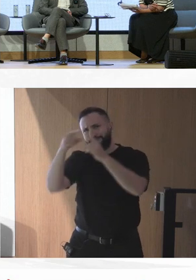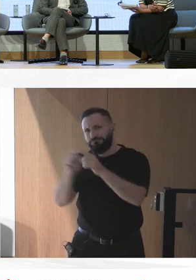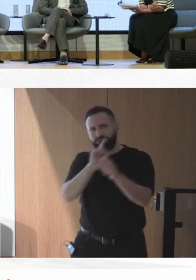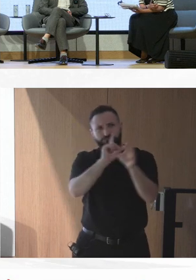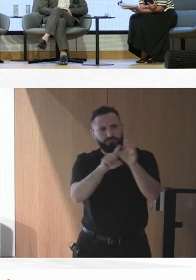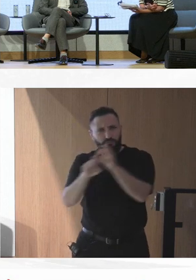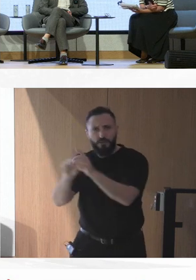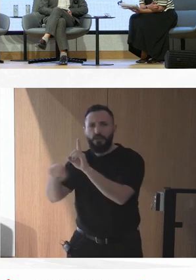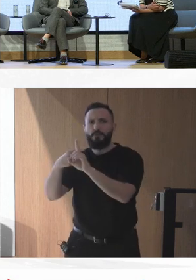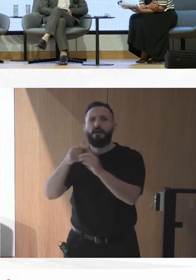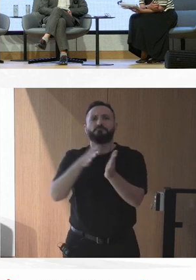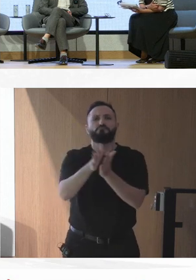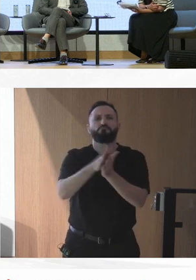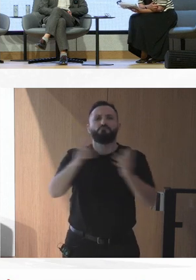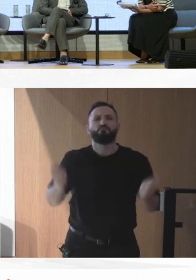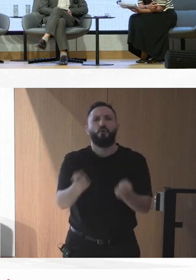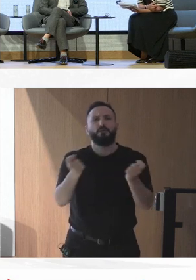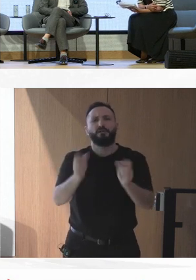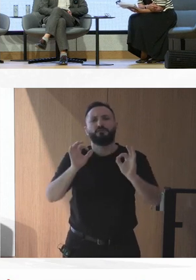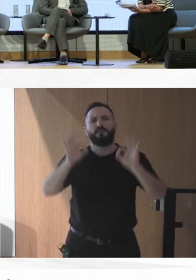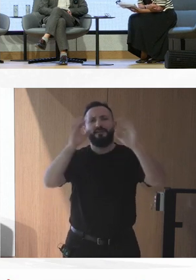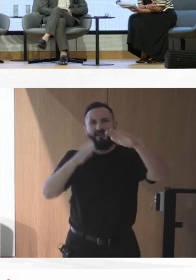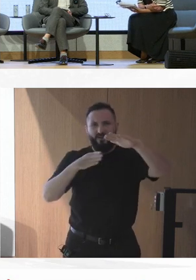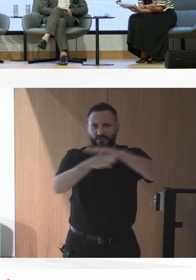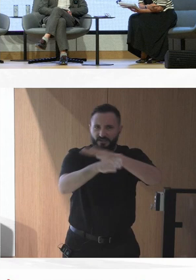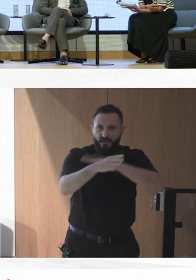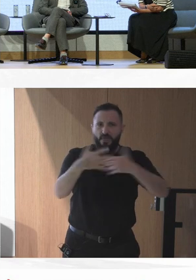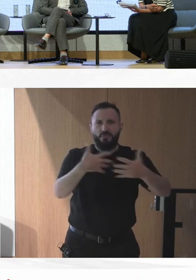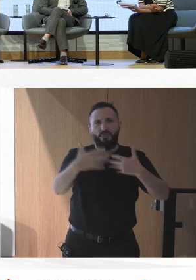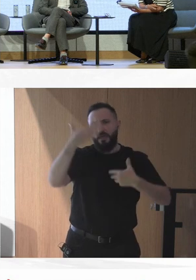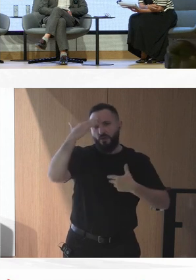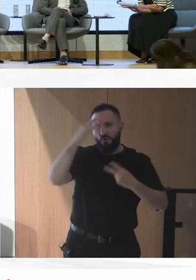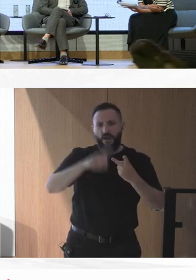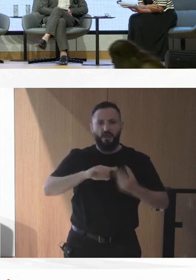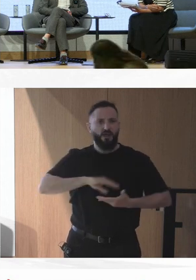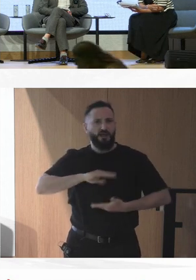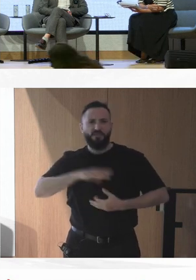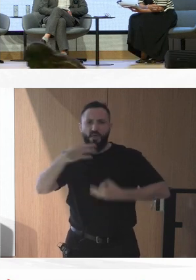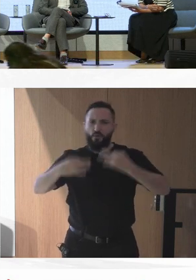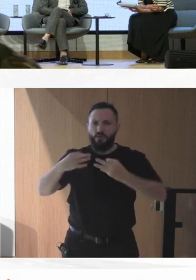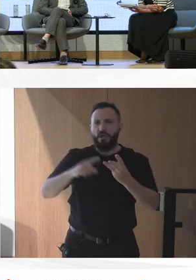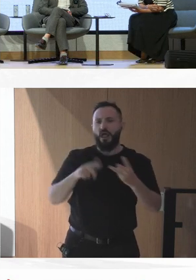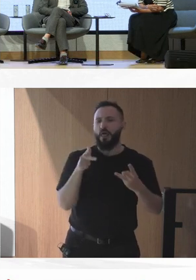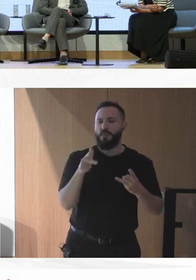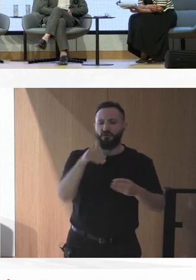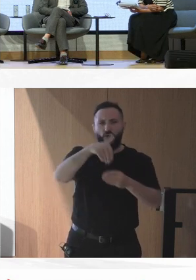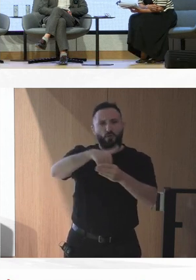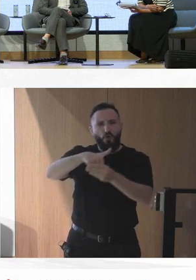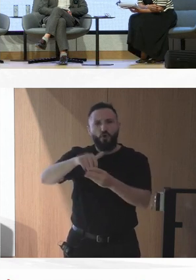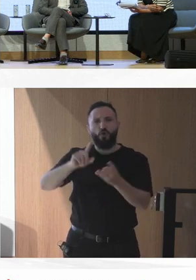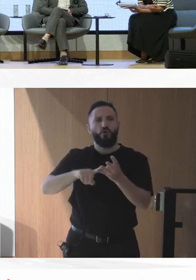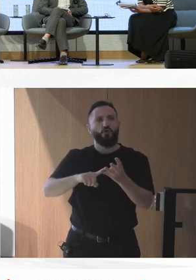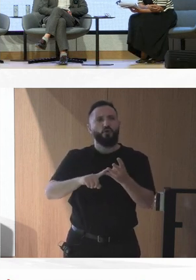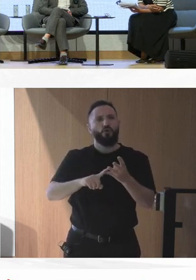de varias publicaciones sobre accesibilidad, capacidad jurídica, derecho a voto o la